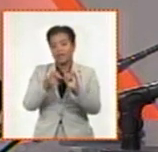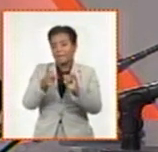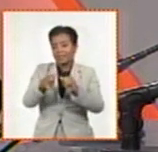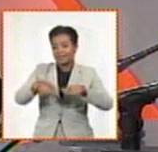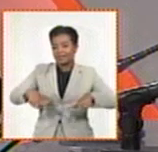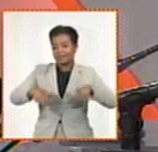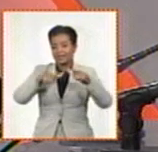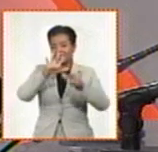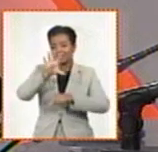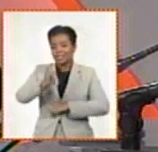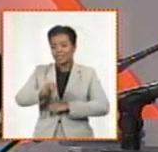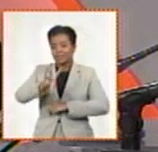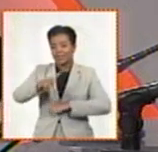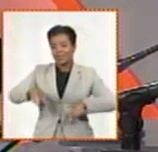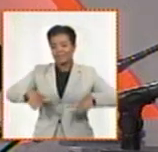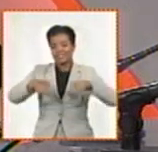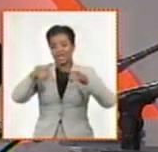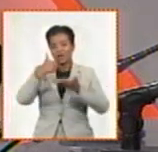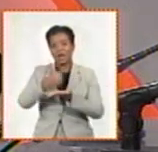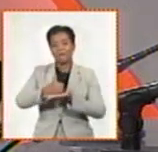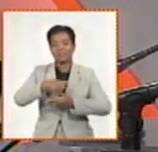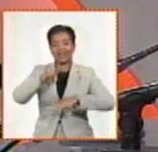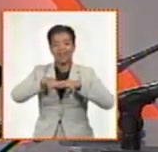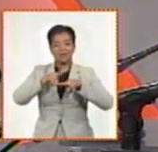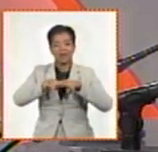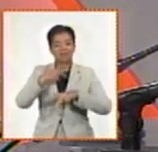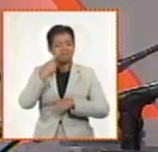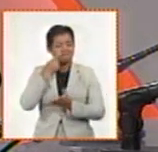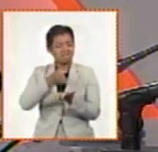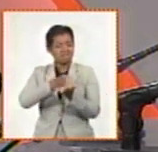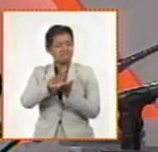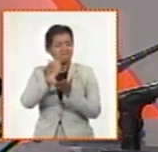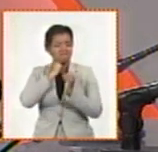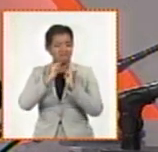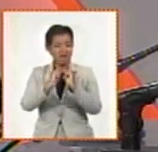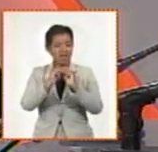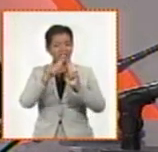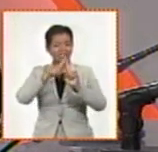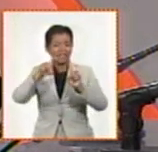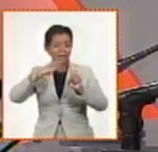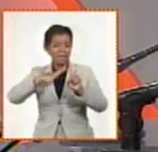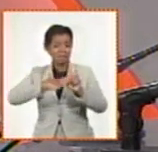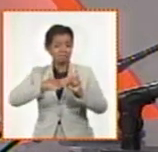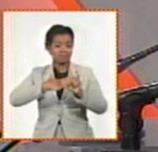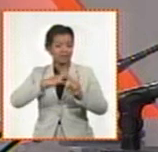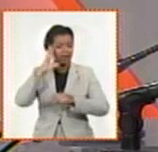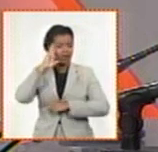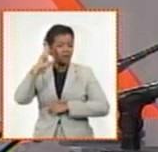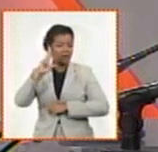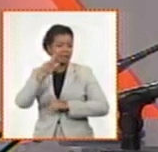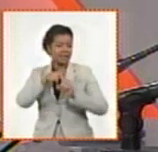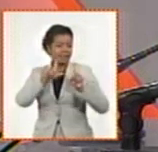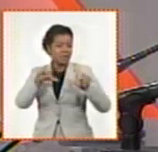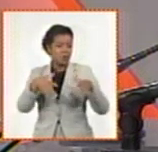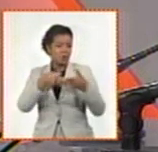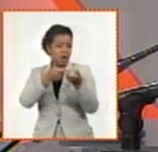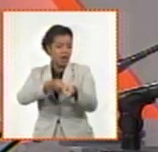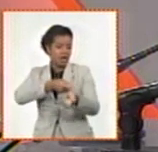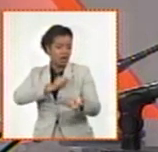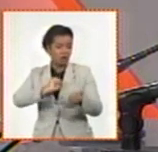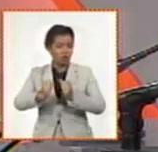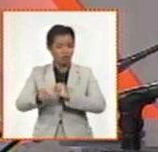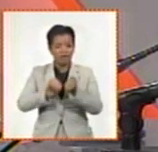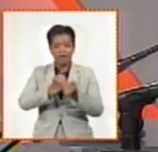el 503. Siga ahora con nosotros porque ya vamos a entrar en el tema. Les recuerdo que hablamos de agroecología, de